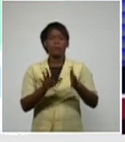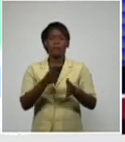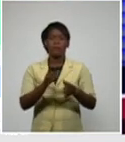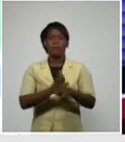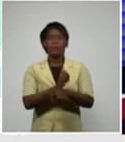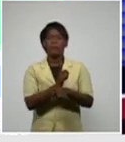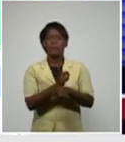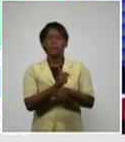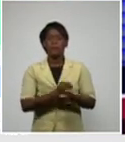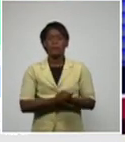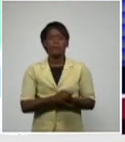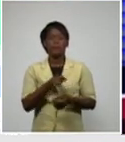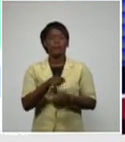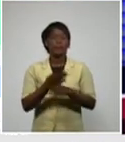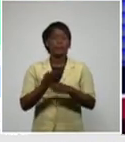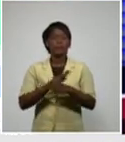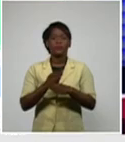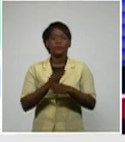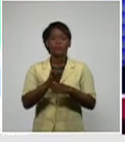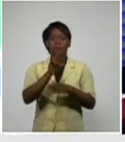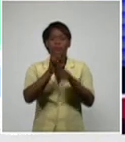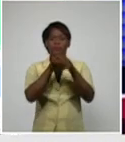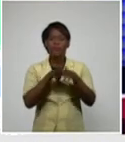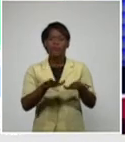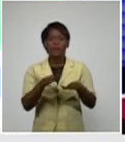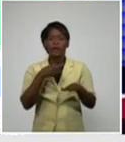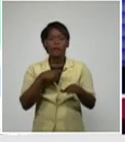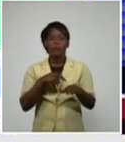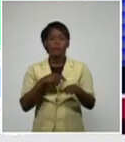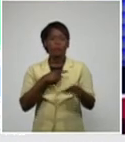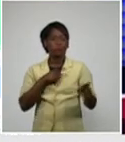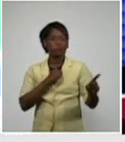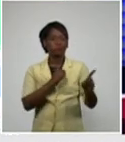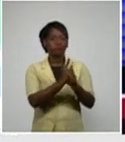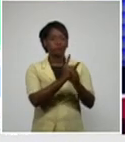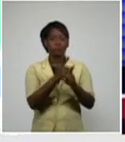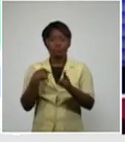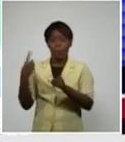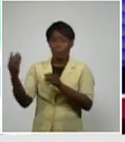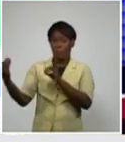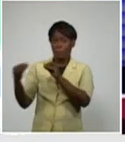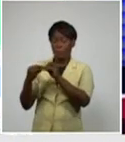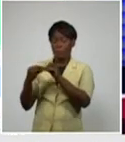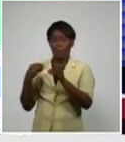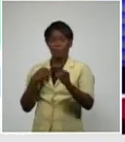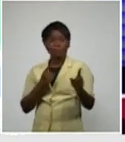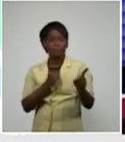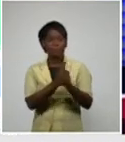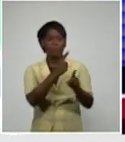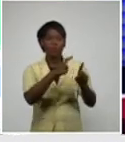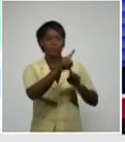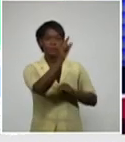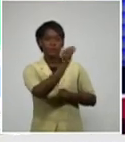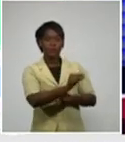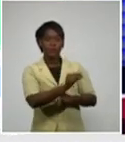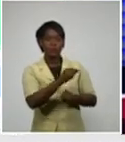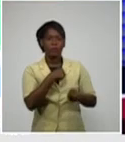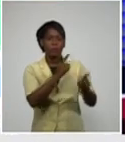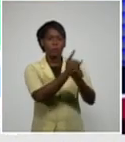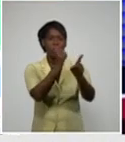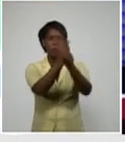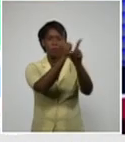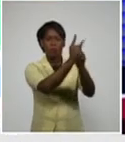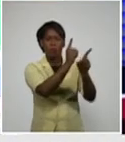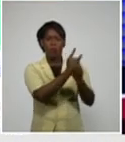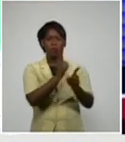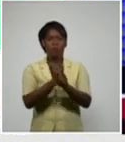llama en epidemiología contacto de primer orden. Y están los contactos de segundo orden, que son las personas